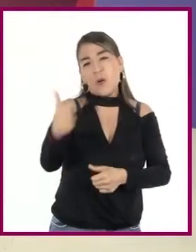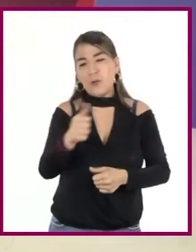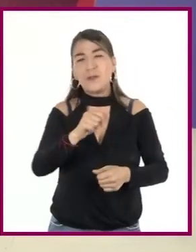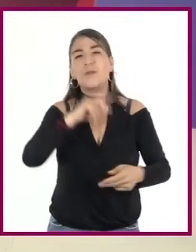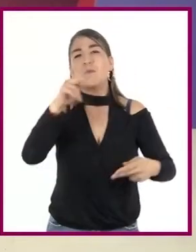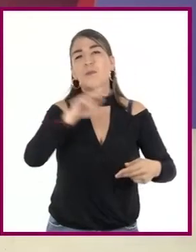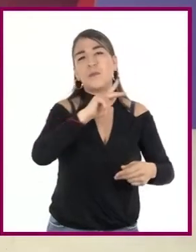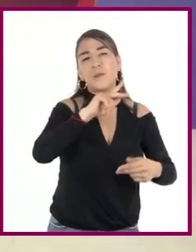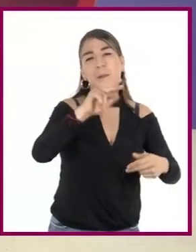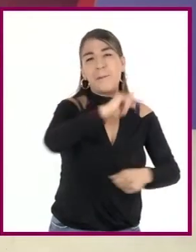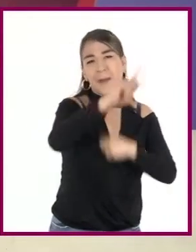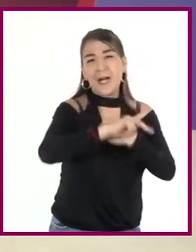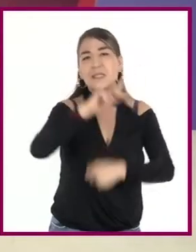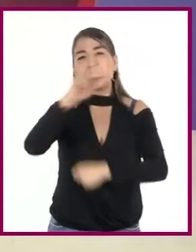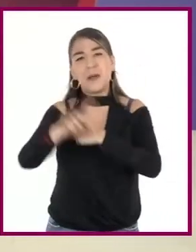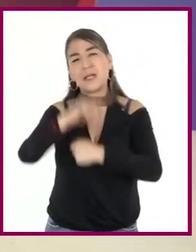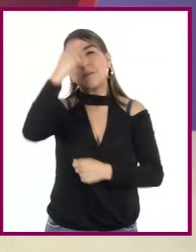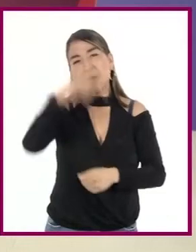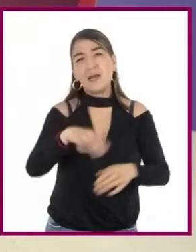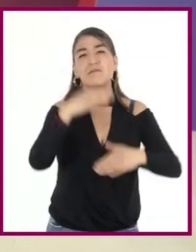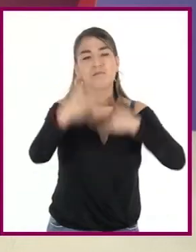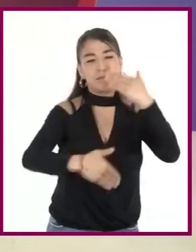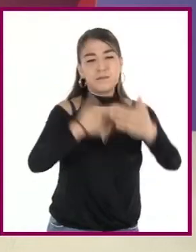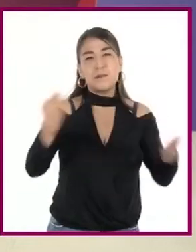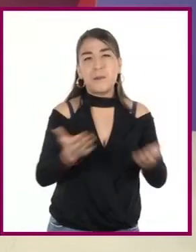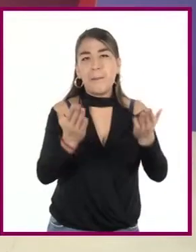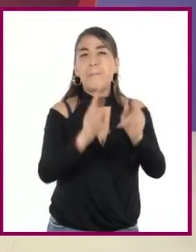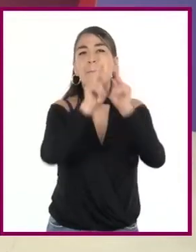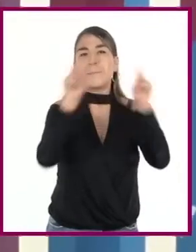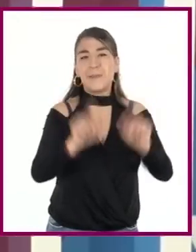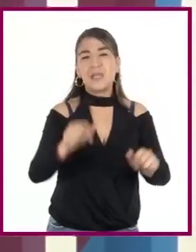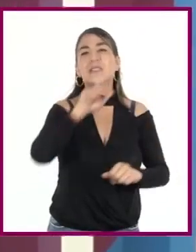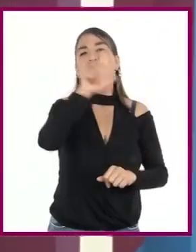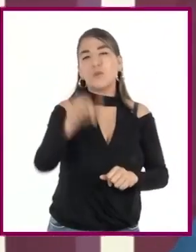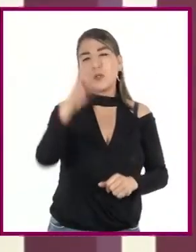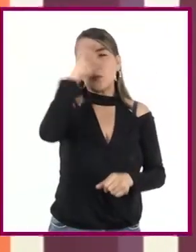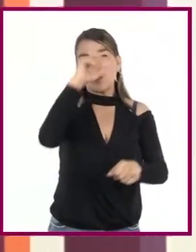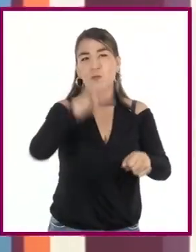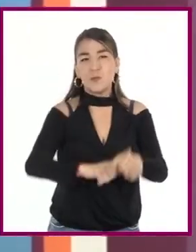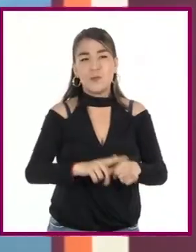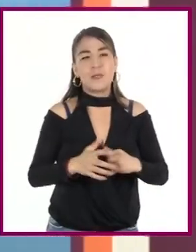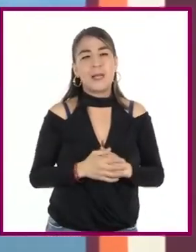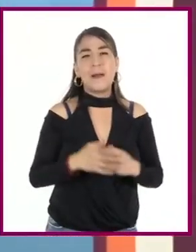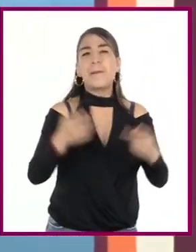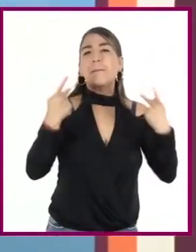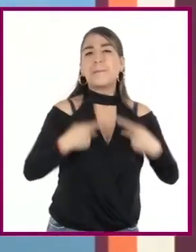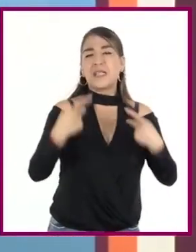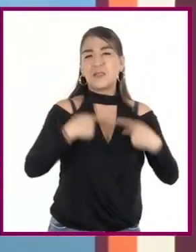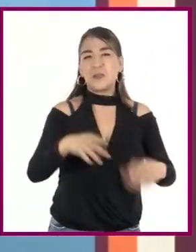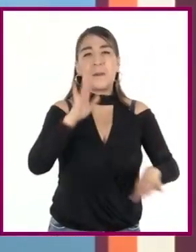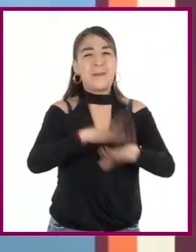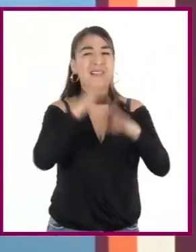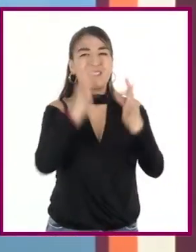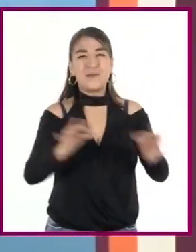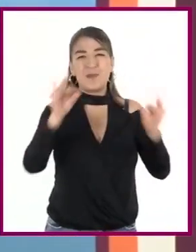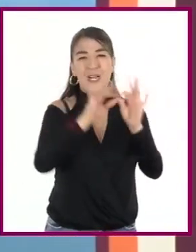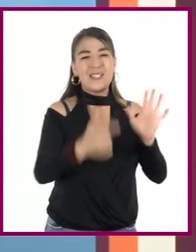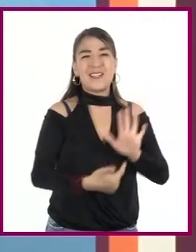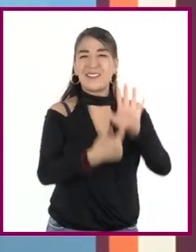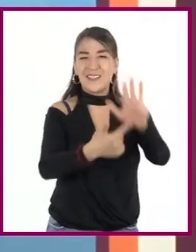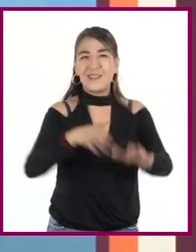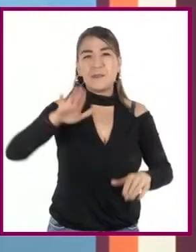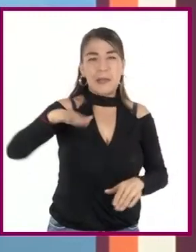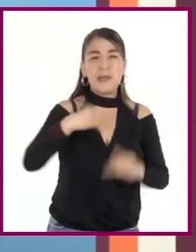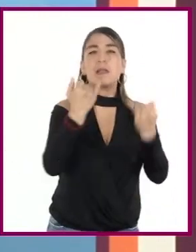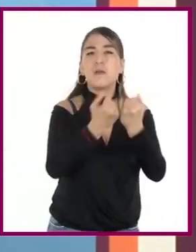para propiciar la paz y fomentarla como una cultura. Los personajes presentados también